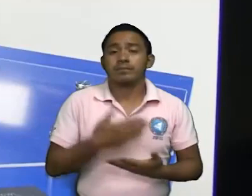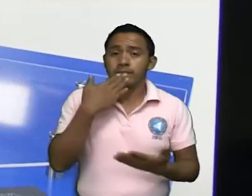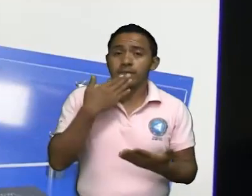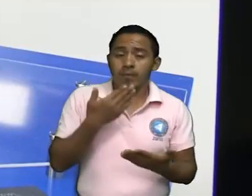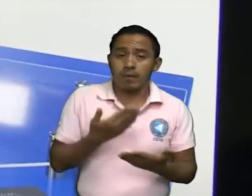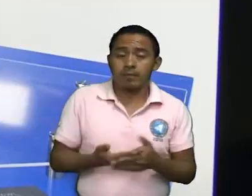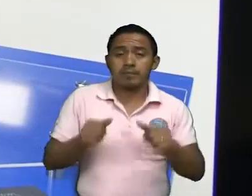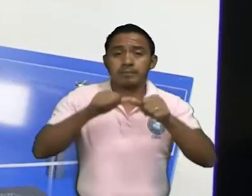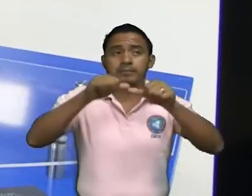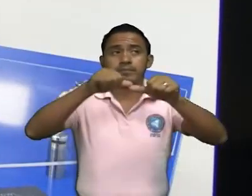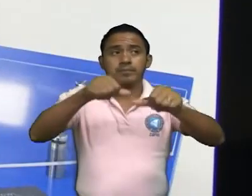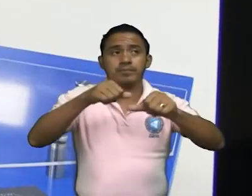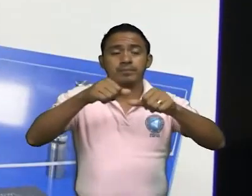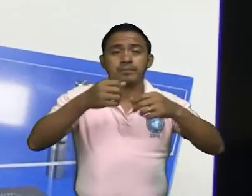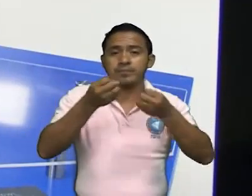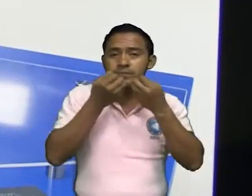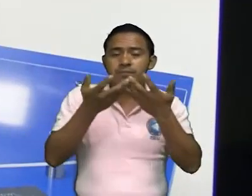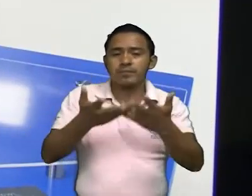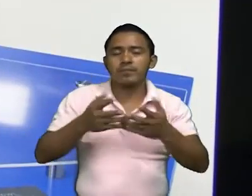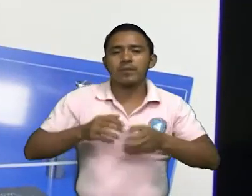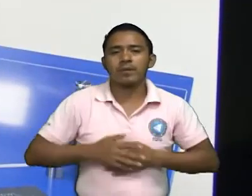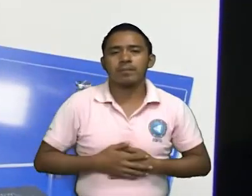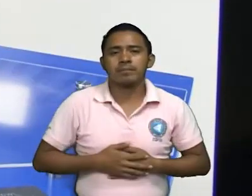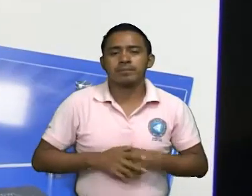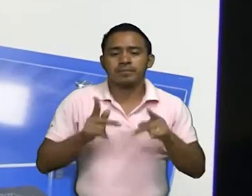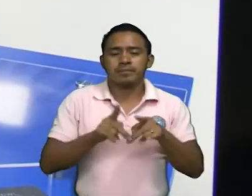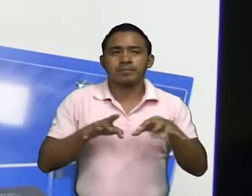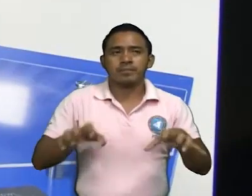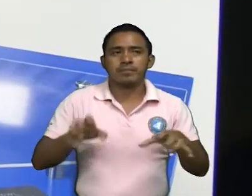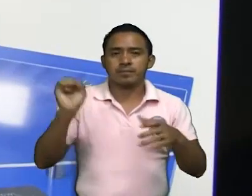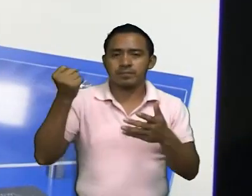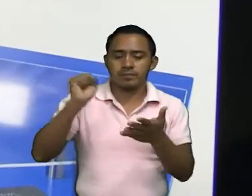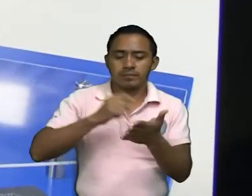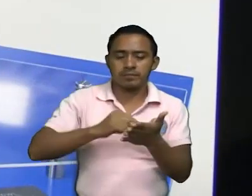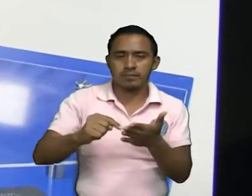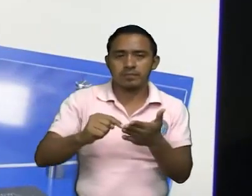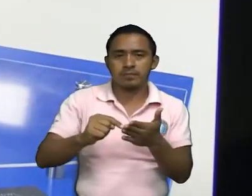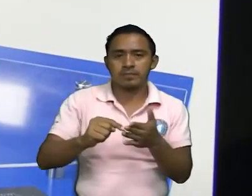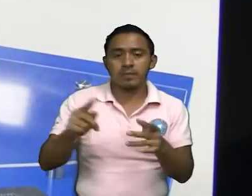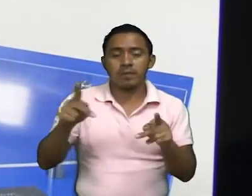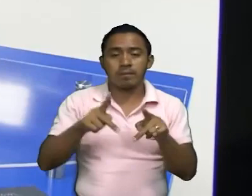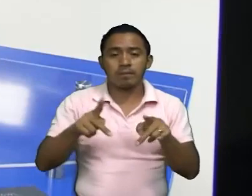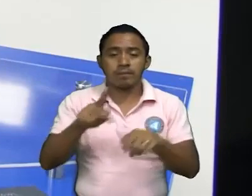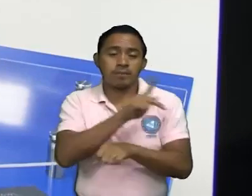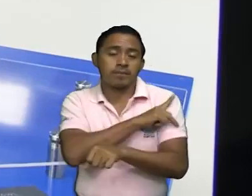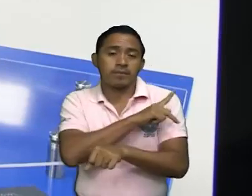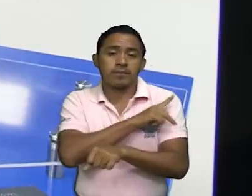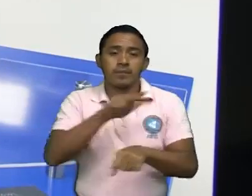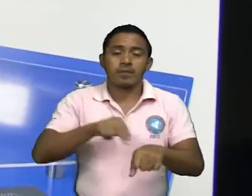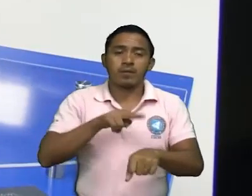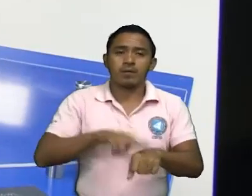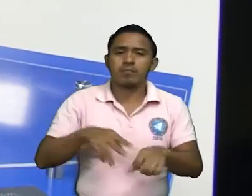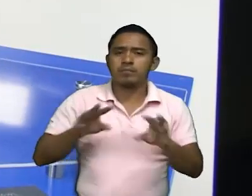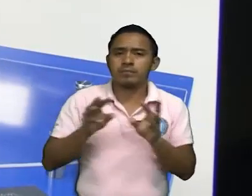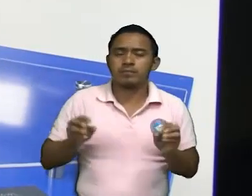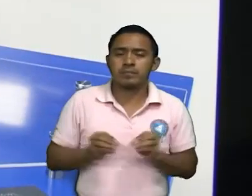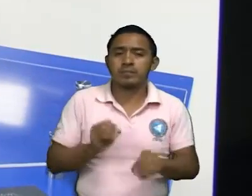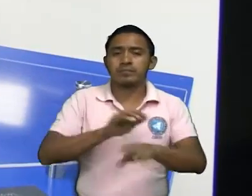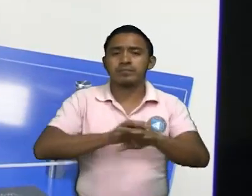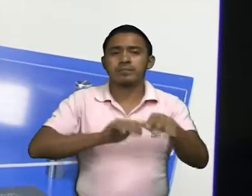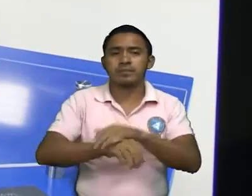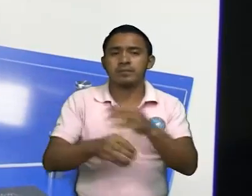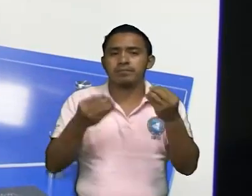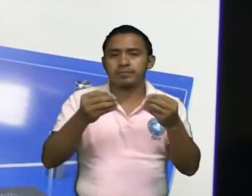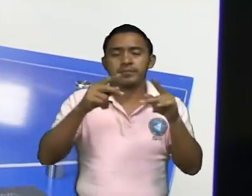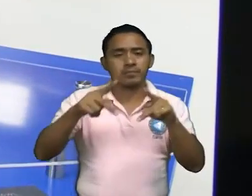Gracias por continuar informándose con nosotros. El Plan Semanal de Seguridad de la Policía Nacional dejó como resultado la detención de